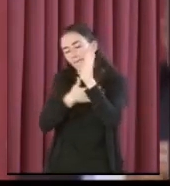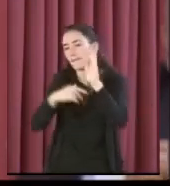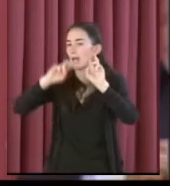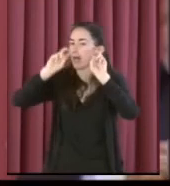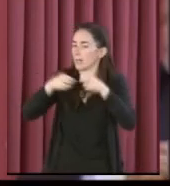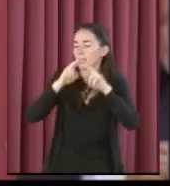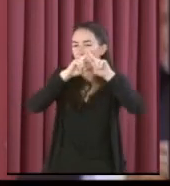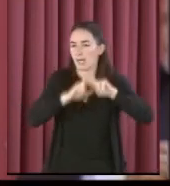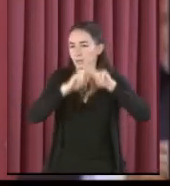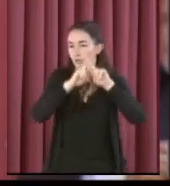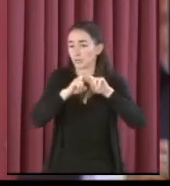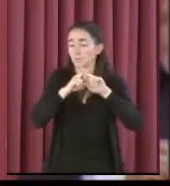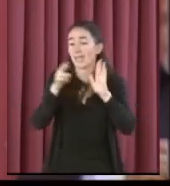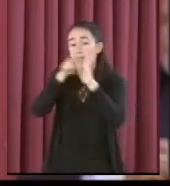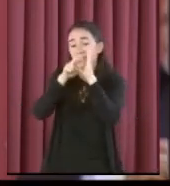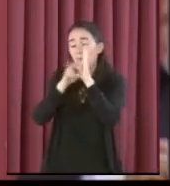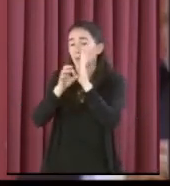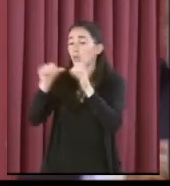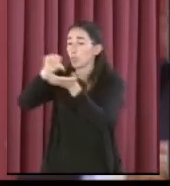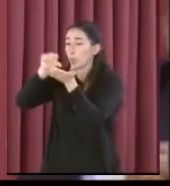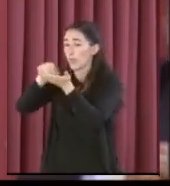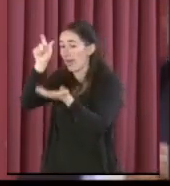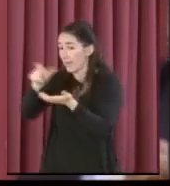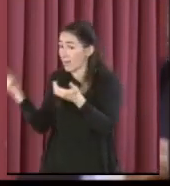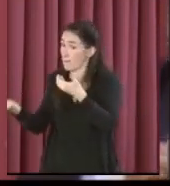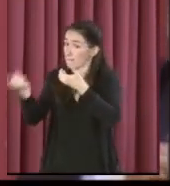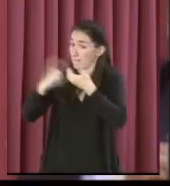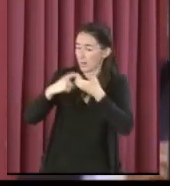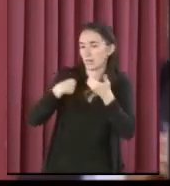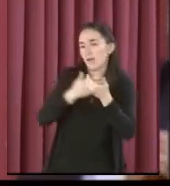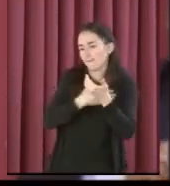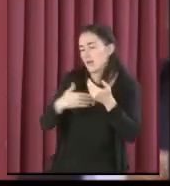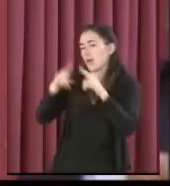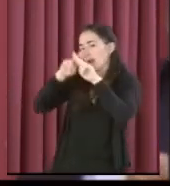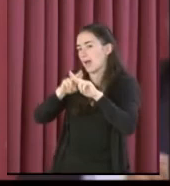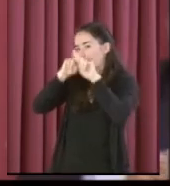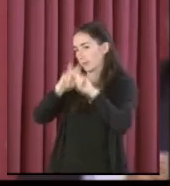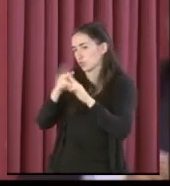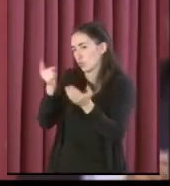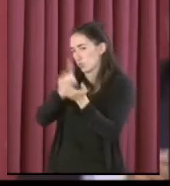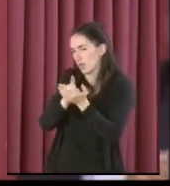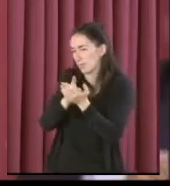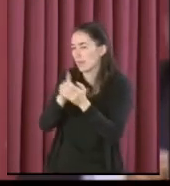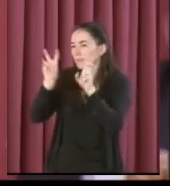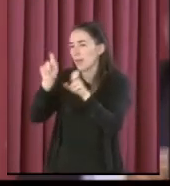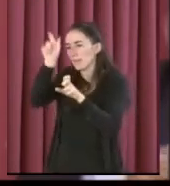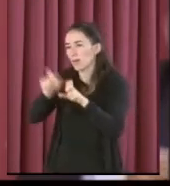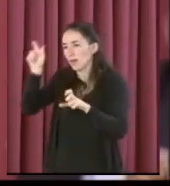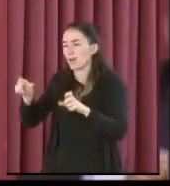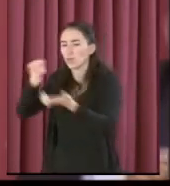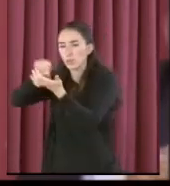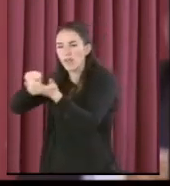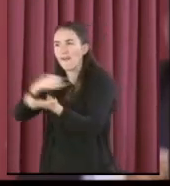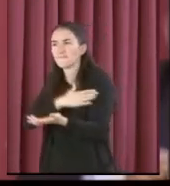participación ciudadana de Logroño, un trabajo ya cerrado, con el objeto de facilitar la intervención de los ciudadanos en los asuntos públicos y, entre otras